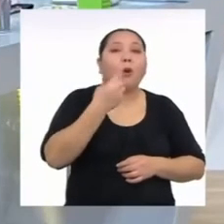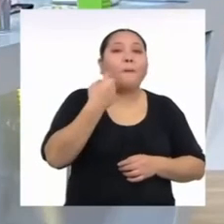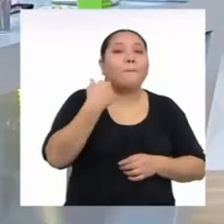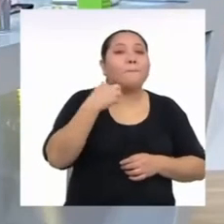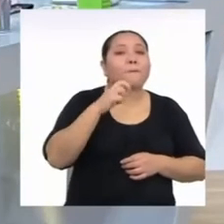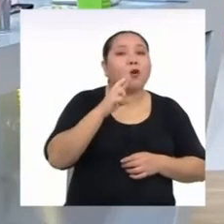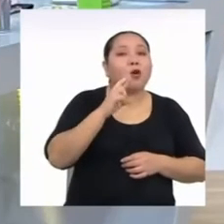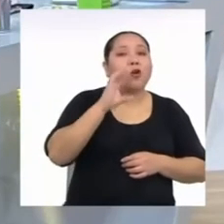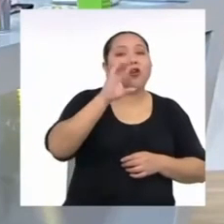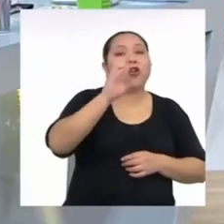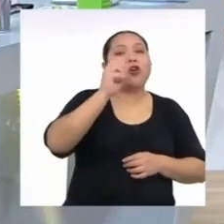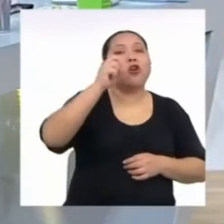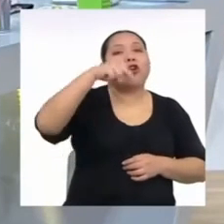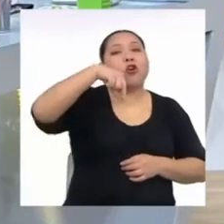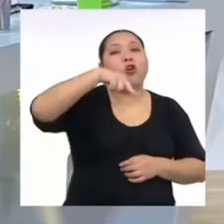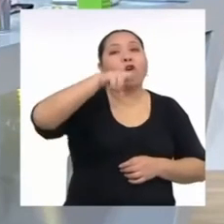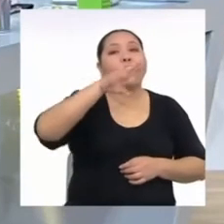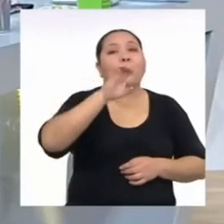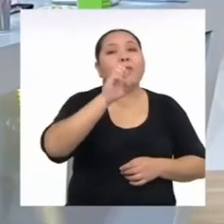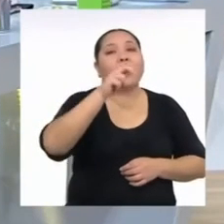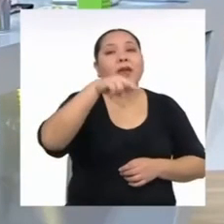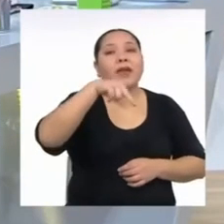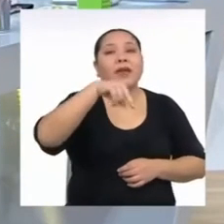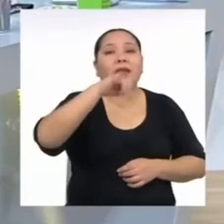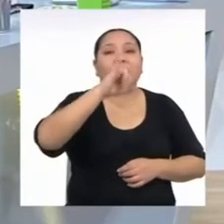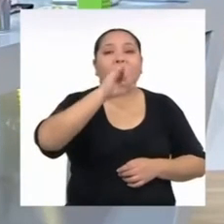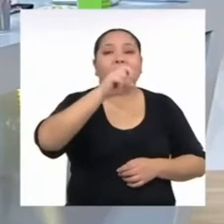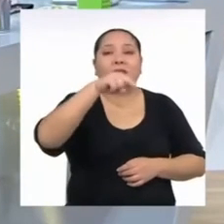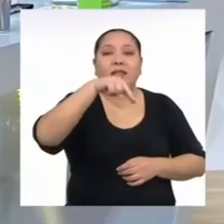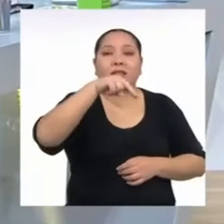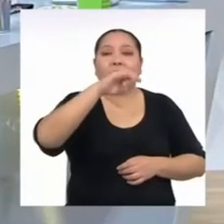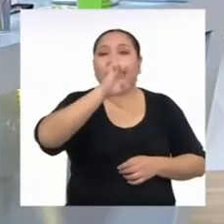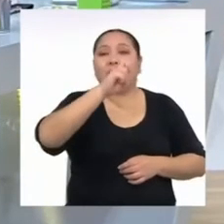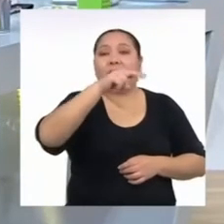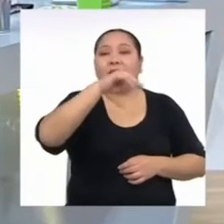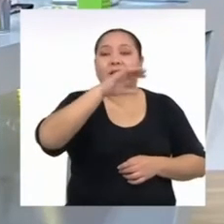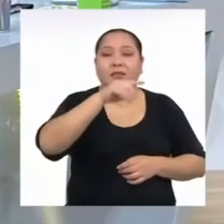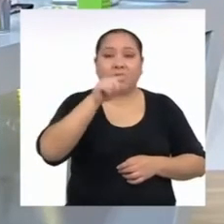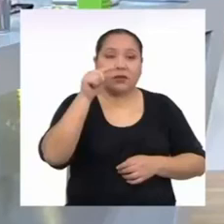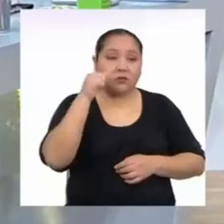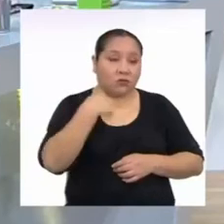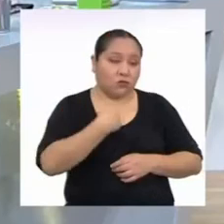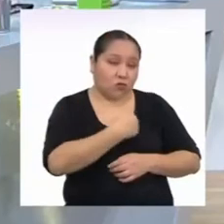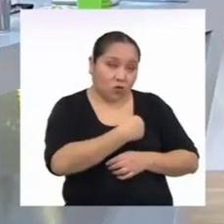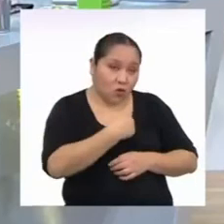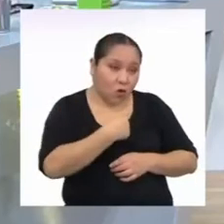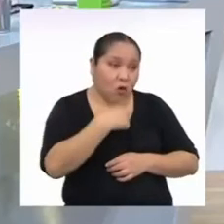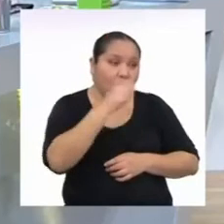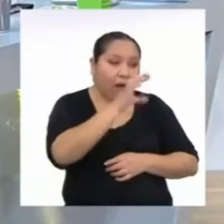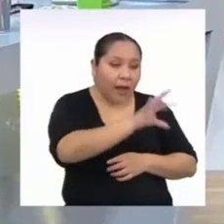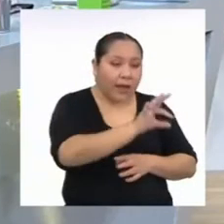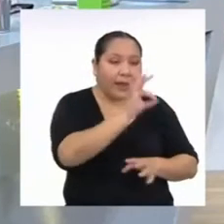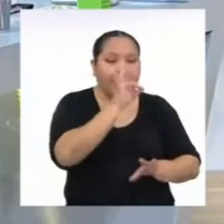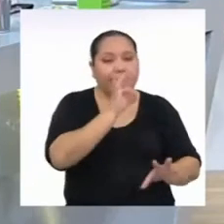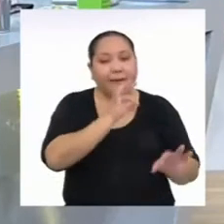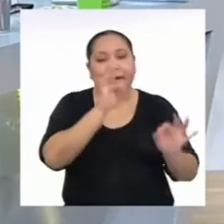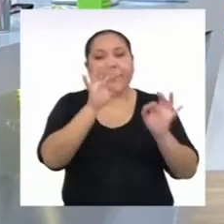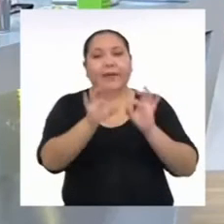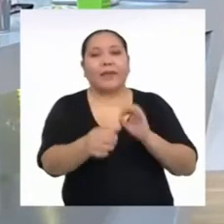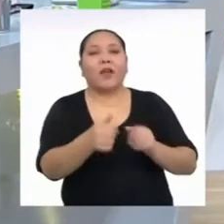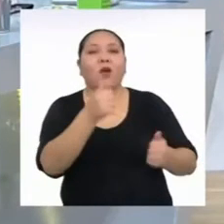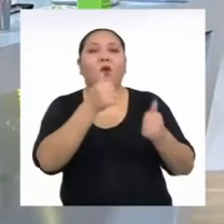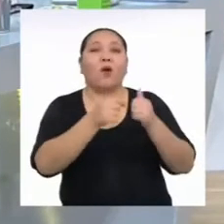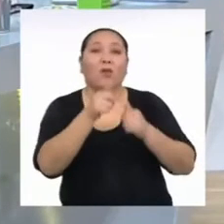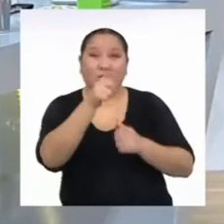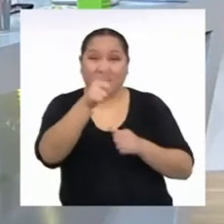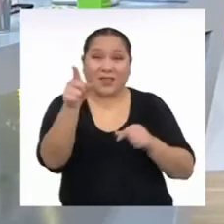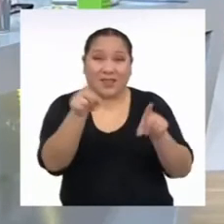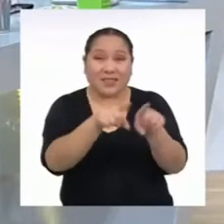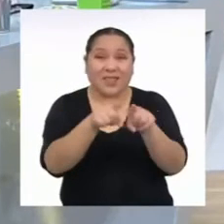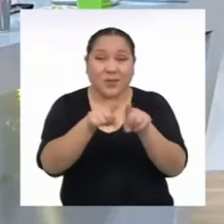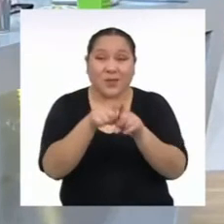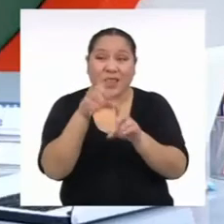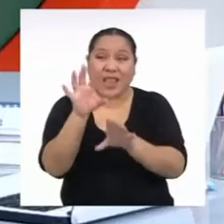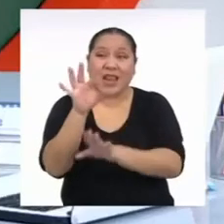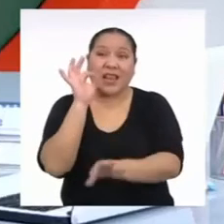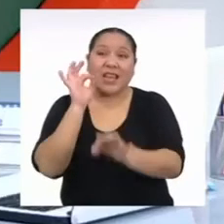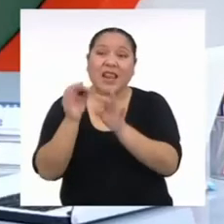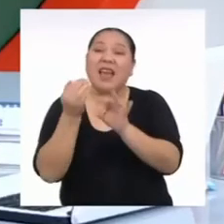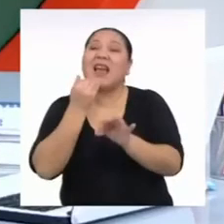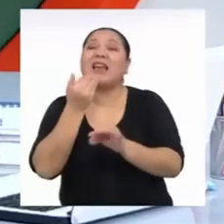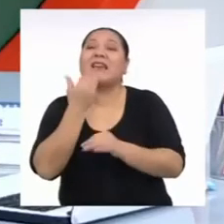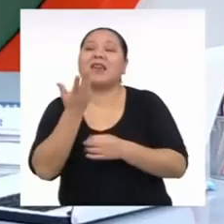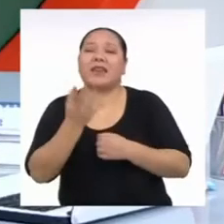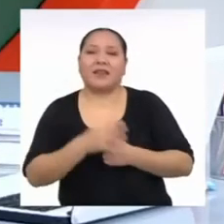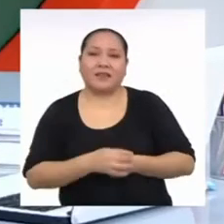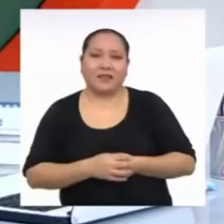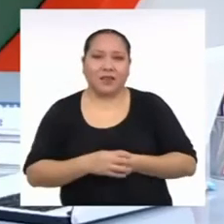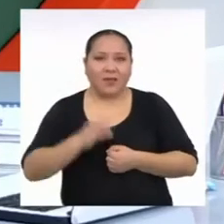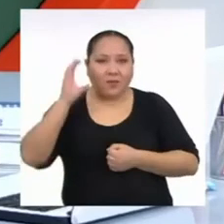Tanto ustedes como yo decidiremos qué individuos de la población formarán parte de la muestra.